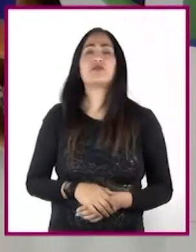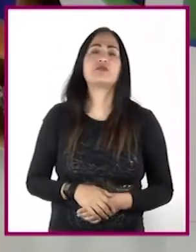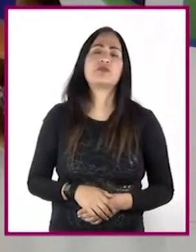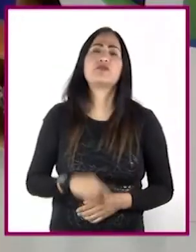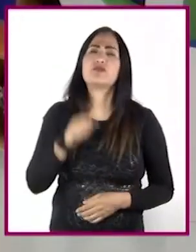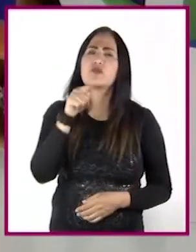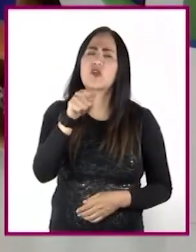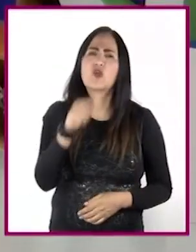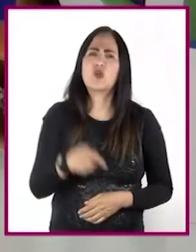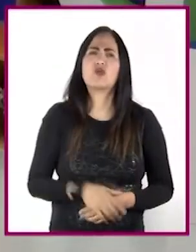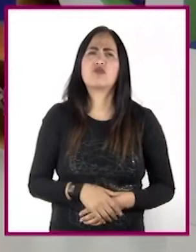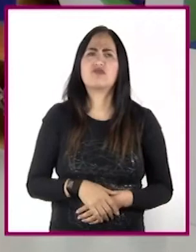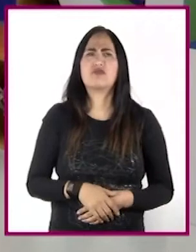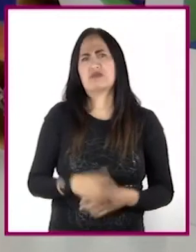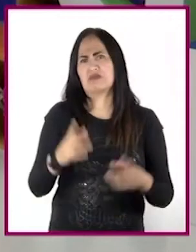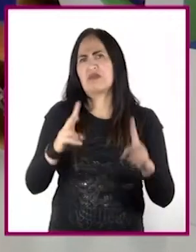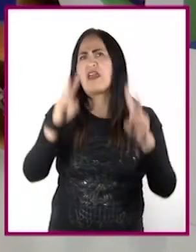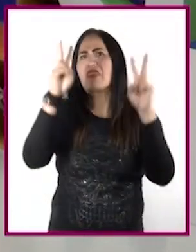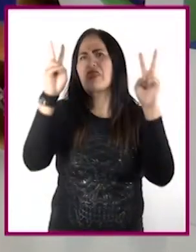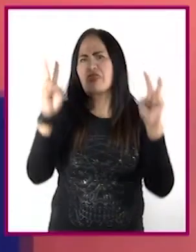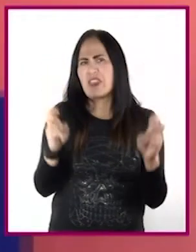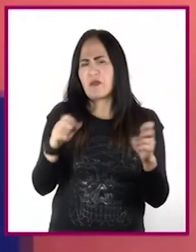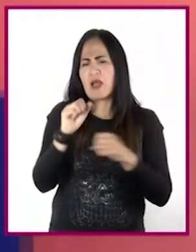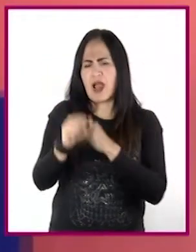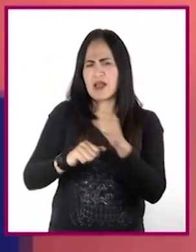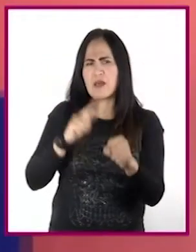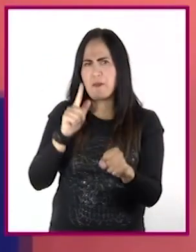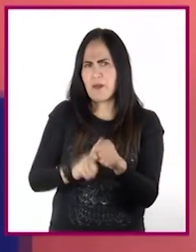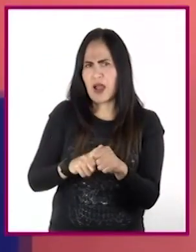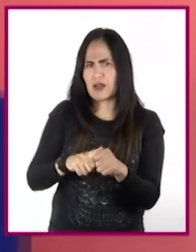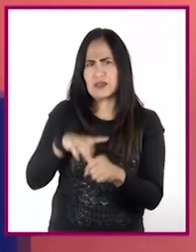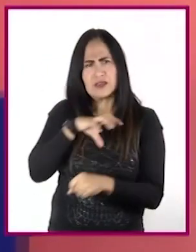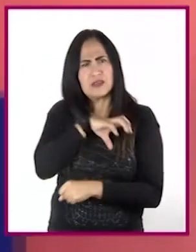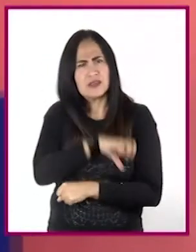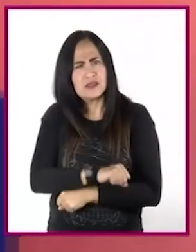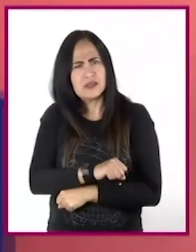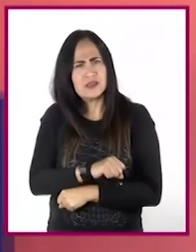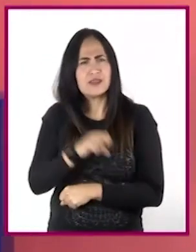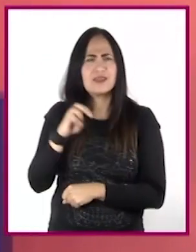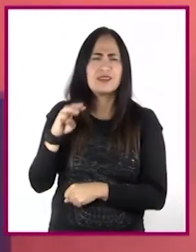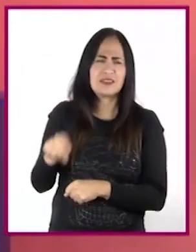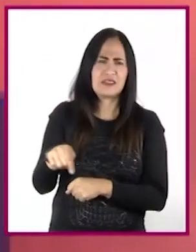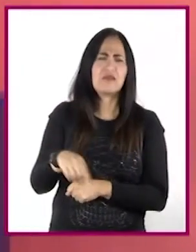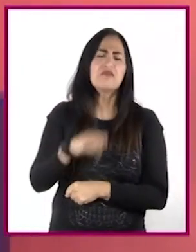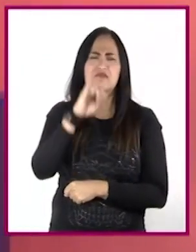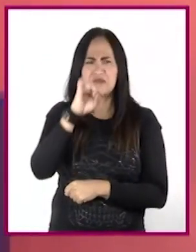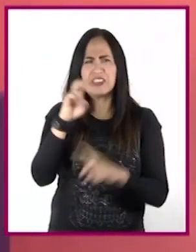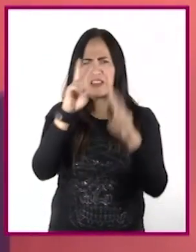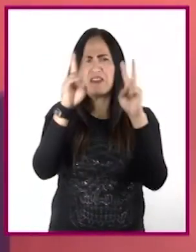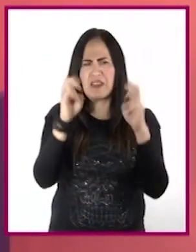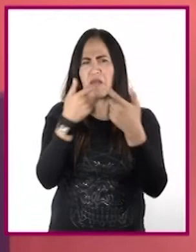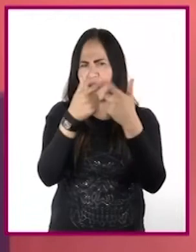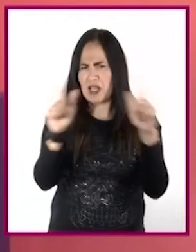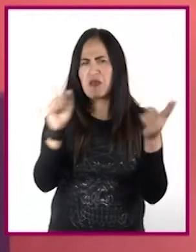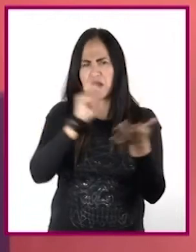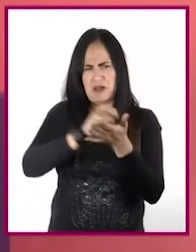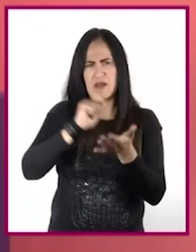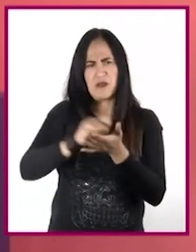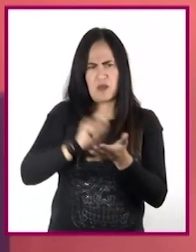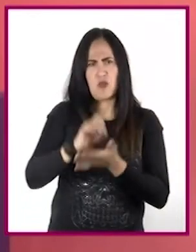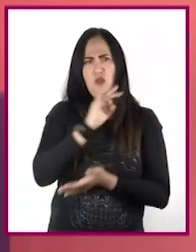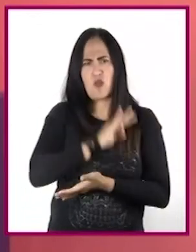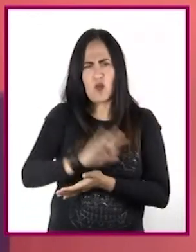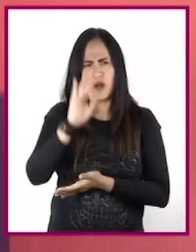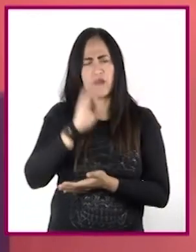posible hablar sobre las mascotas? Claro, y desde diversas posturas. Imagina abordar el hecho de